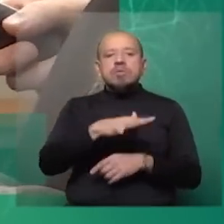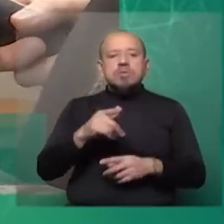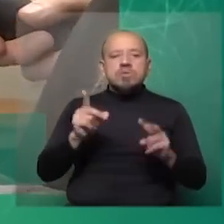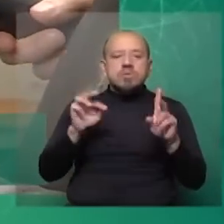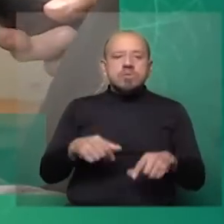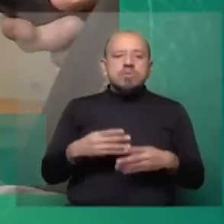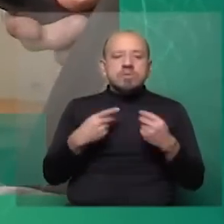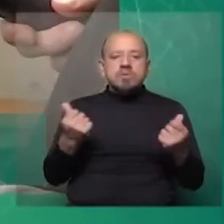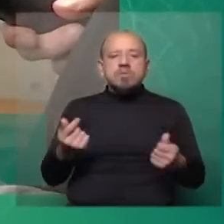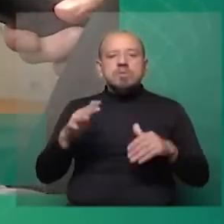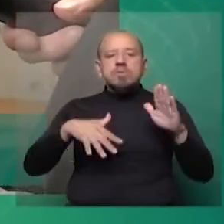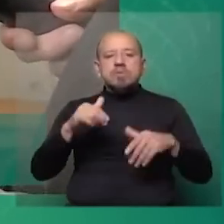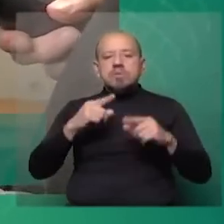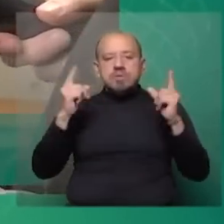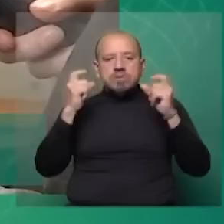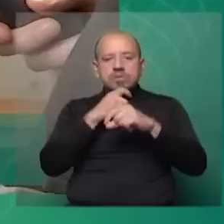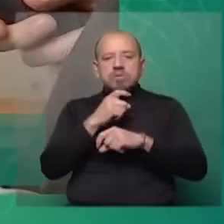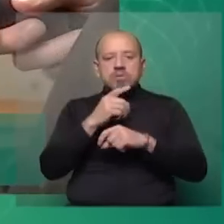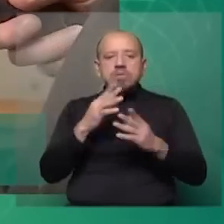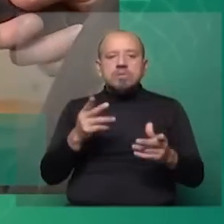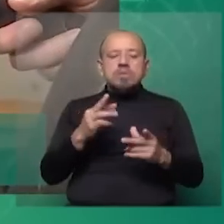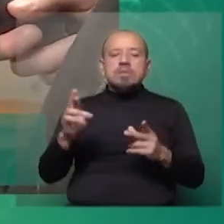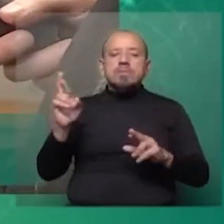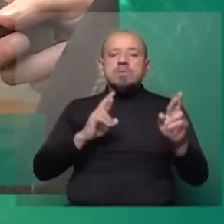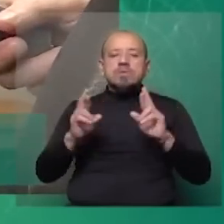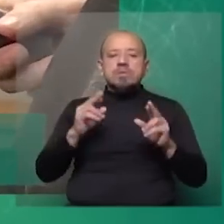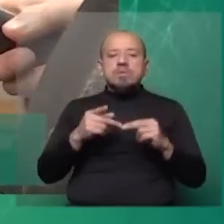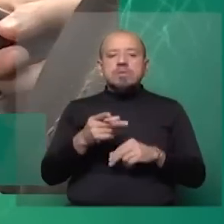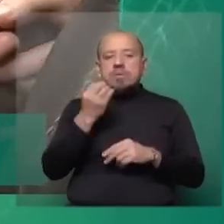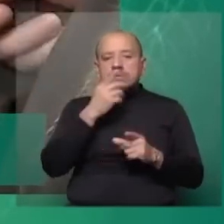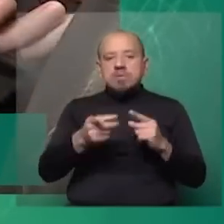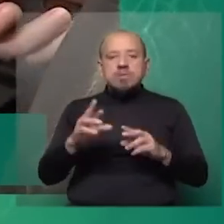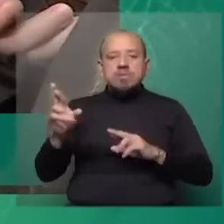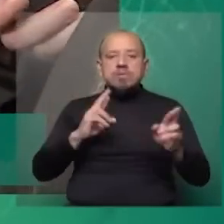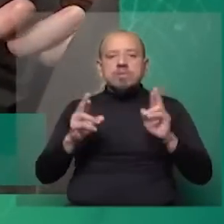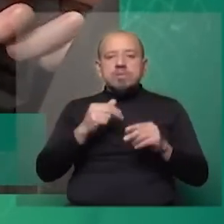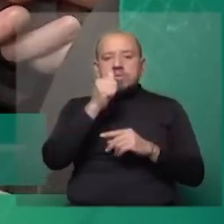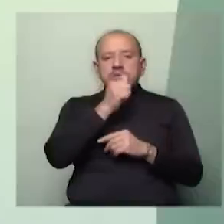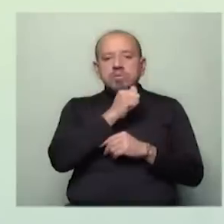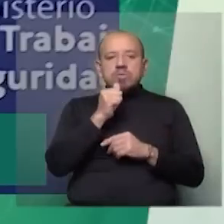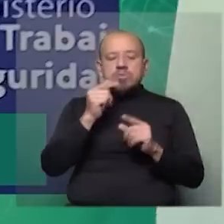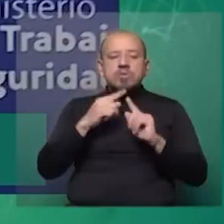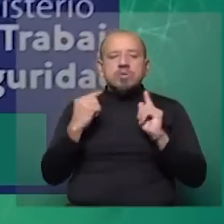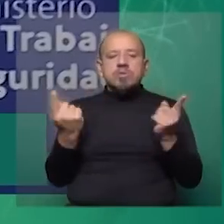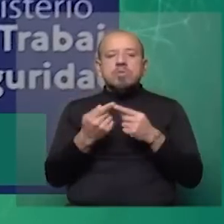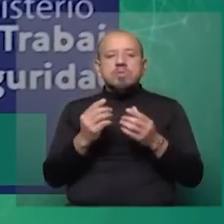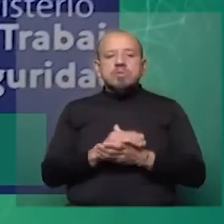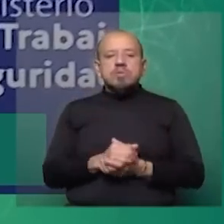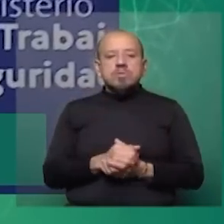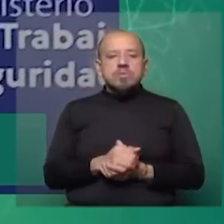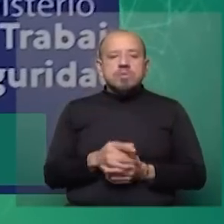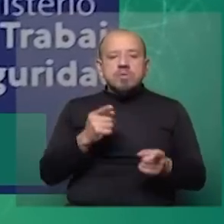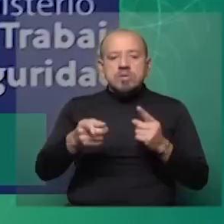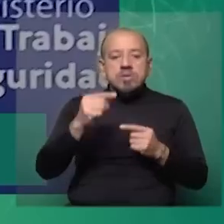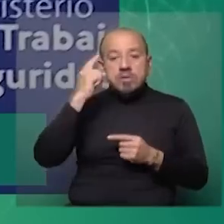sensible que muchas veces es muy difícil encontrar respuesta la mejor respuesta es encontrar una solución colectiva Esperamos que esta iniciativa